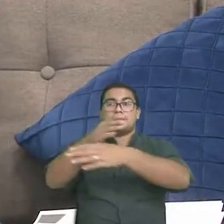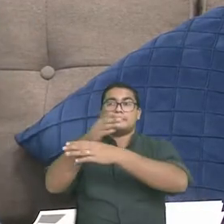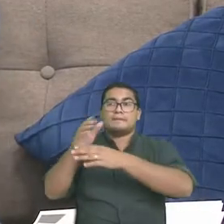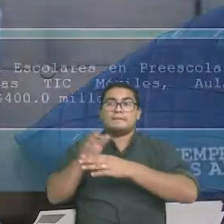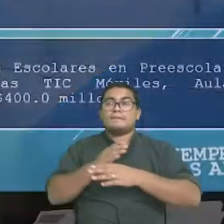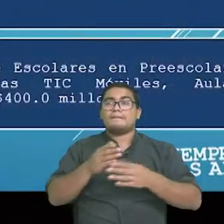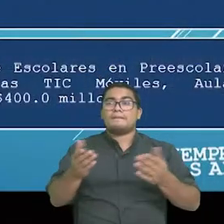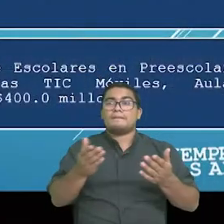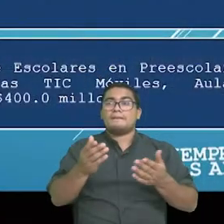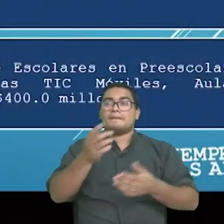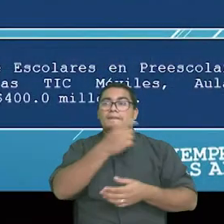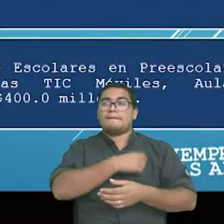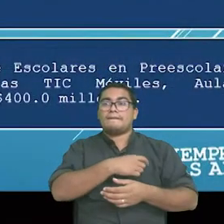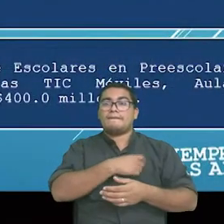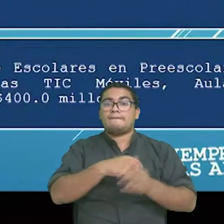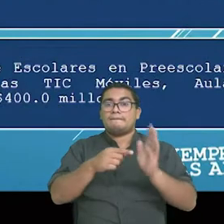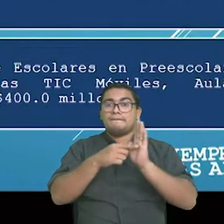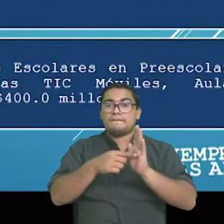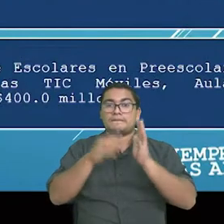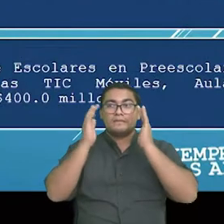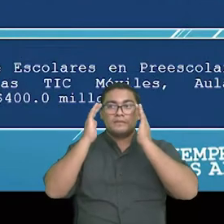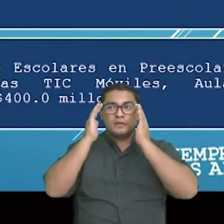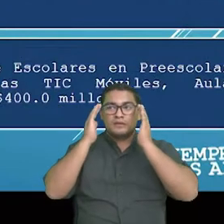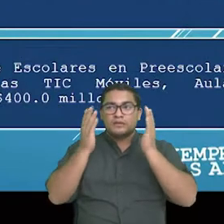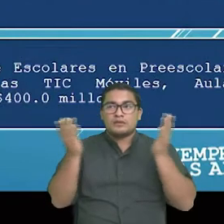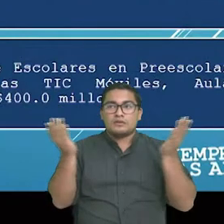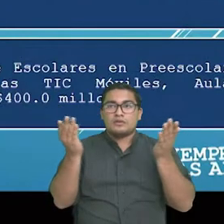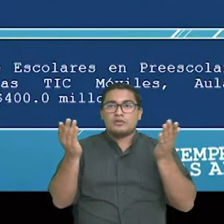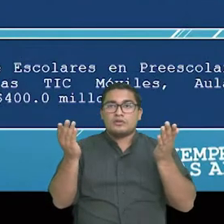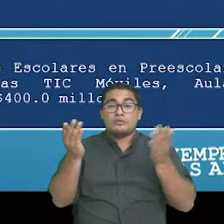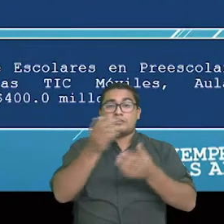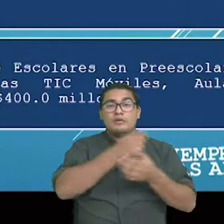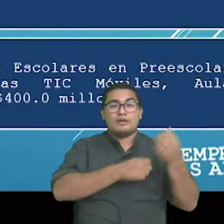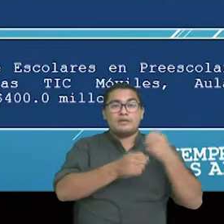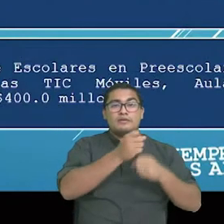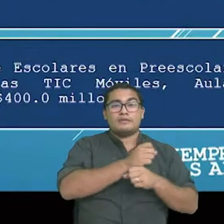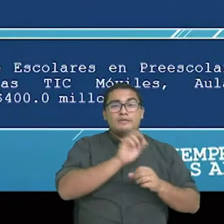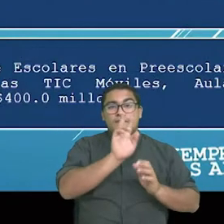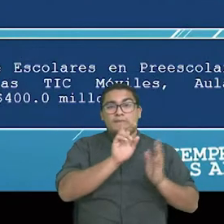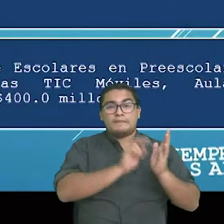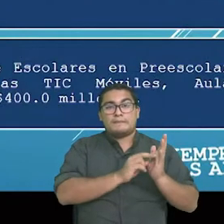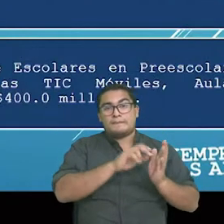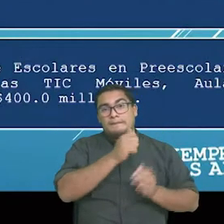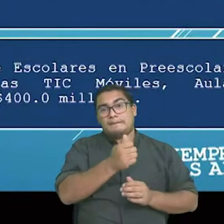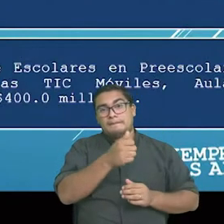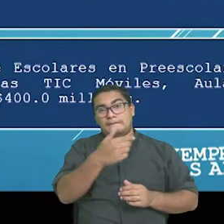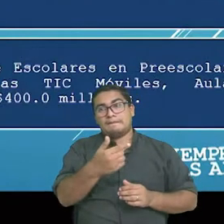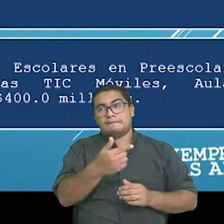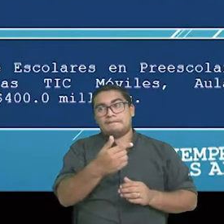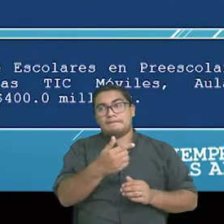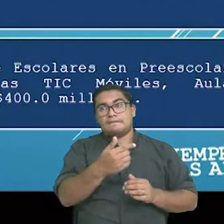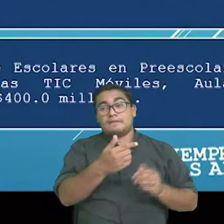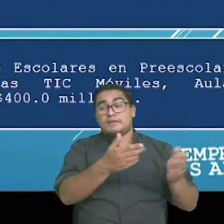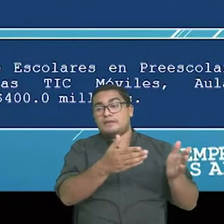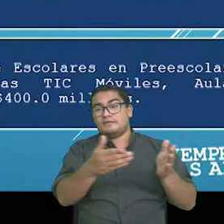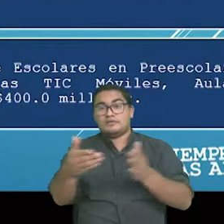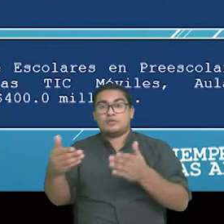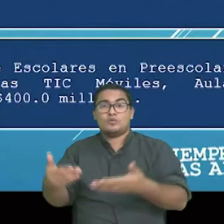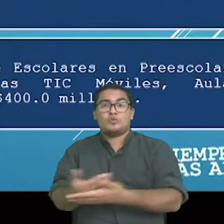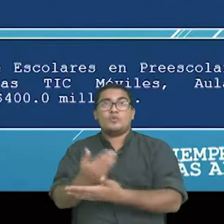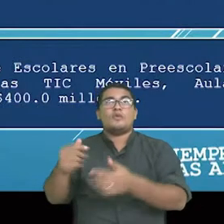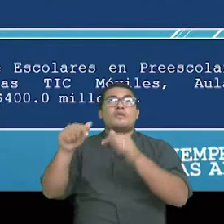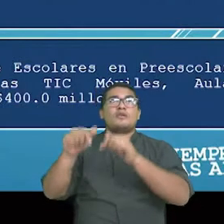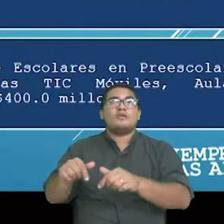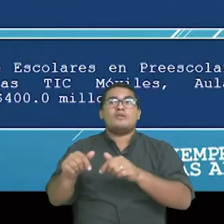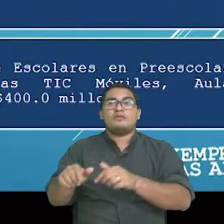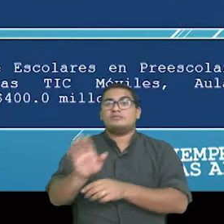Sería bueno que si tenés toma de cómo era ese colegio en el año 2006, 2007, y cómo es ese colegio ahora, te vas a dar cuenta